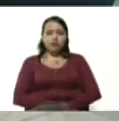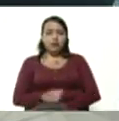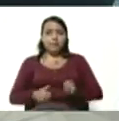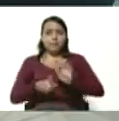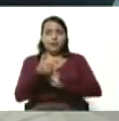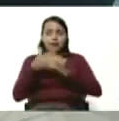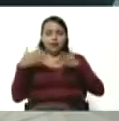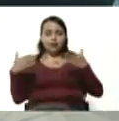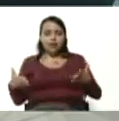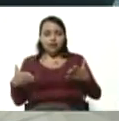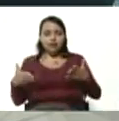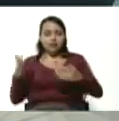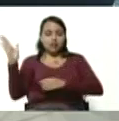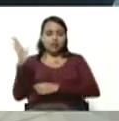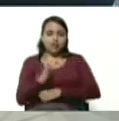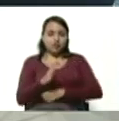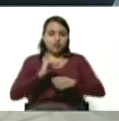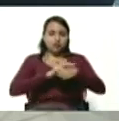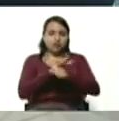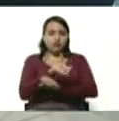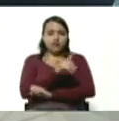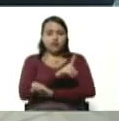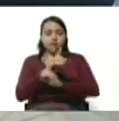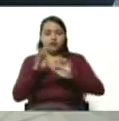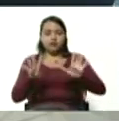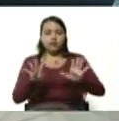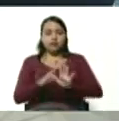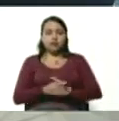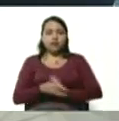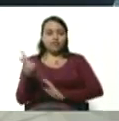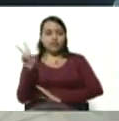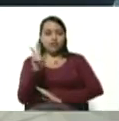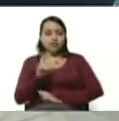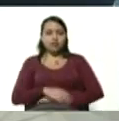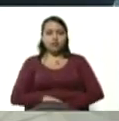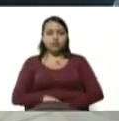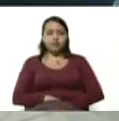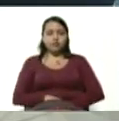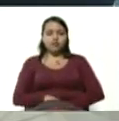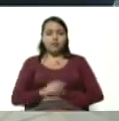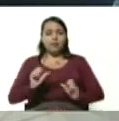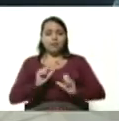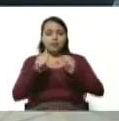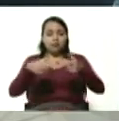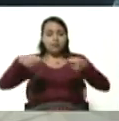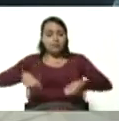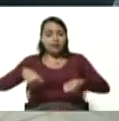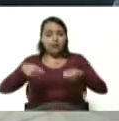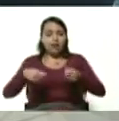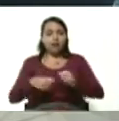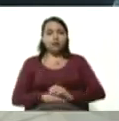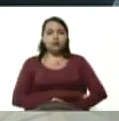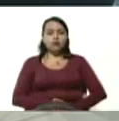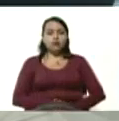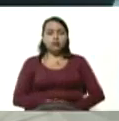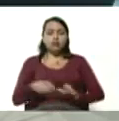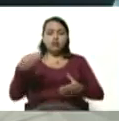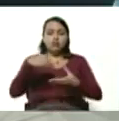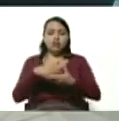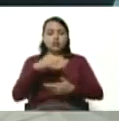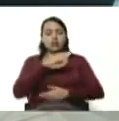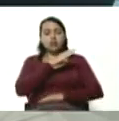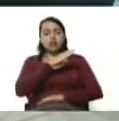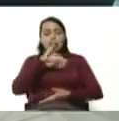grande desde que llegó el coronavirus al país. Todo ello debido al foco en el mercado de Las Pulgas, en el epicentro de la capital zuliana, en